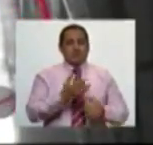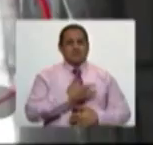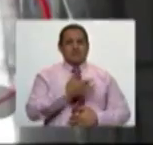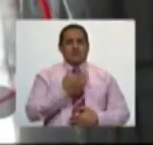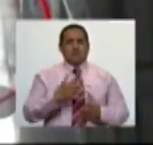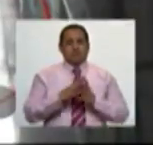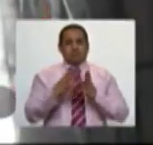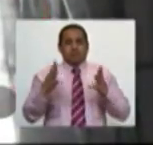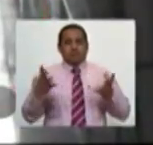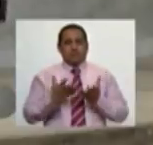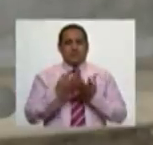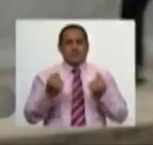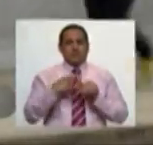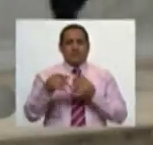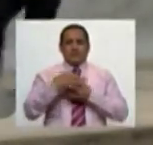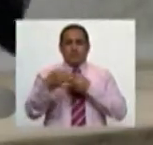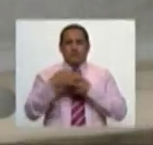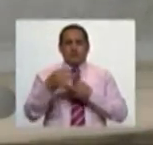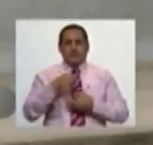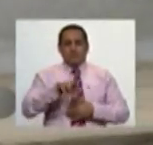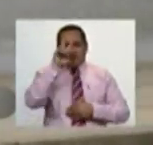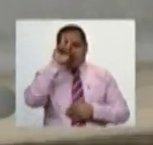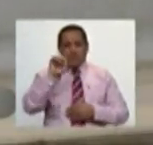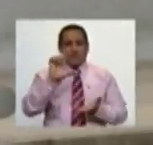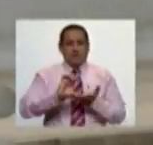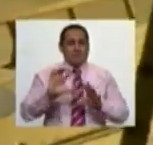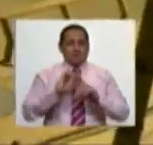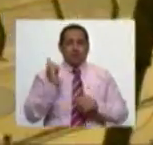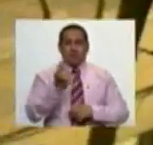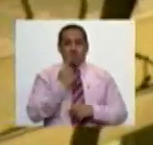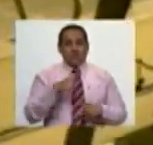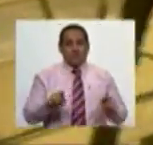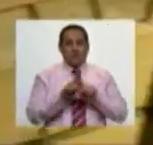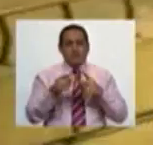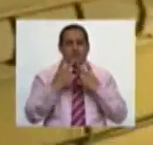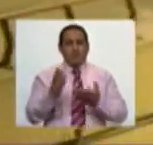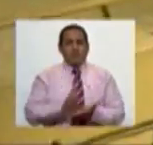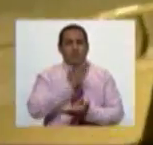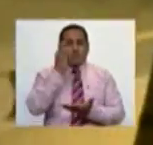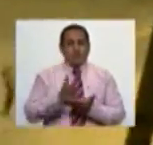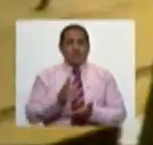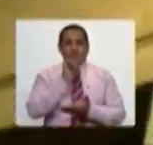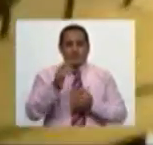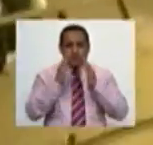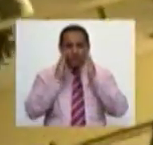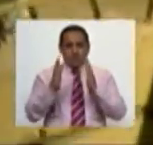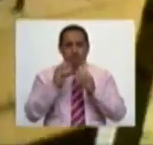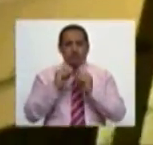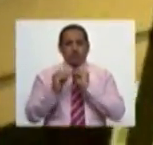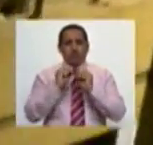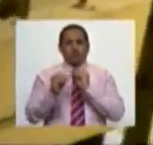sensación de inseguridad ha crecido en las ciudades y regiones de nuestro país, al punto de ubicarla como el principal problema a ser